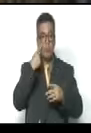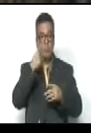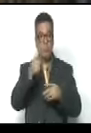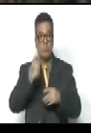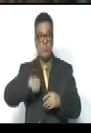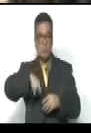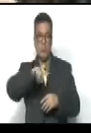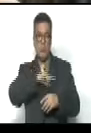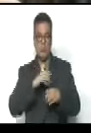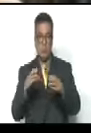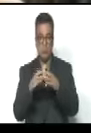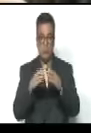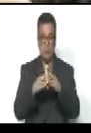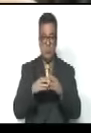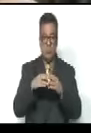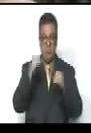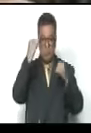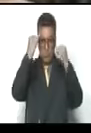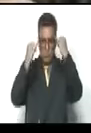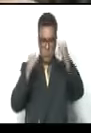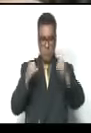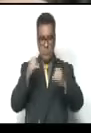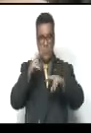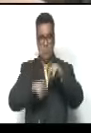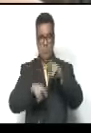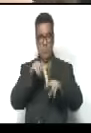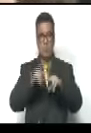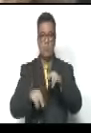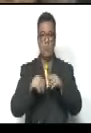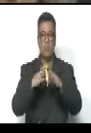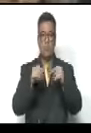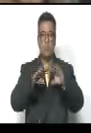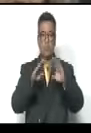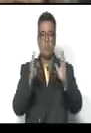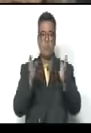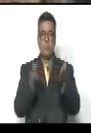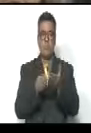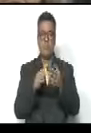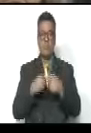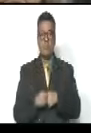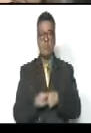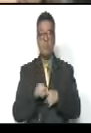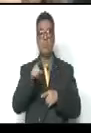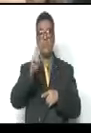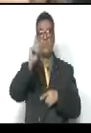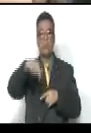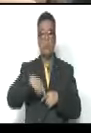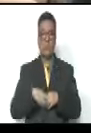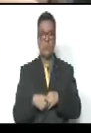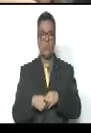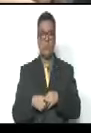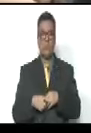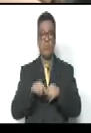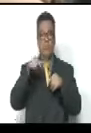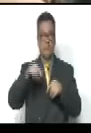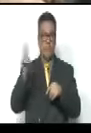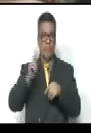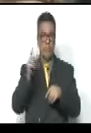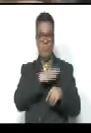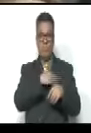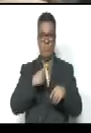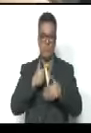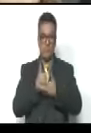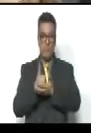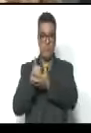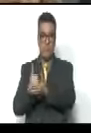en nuestra región son estratégicas para la construcción de un mundo multipolar, que además en Venezuela queremos